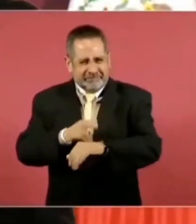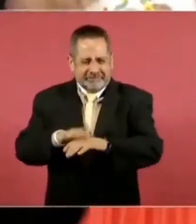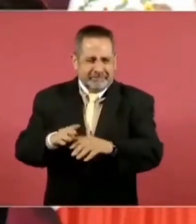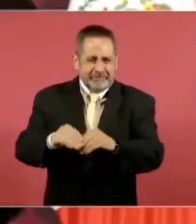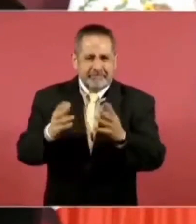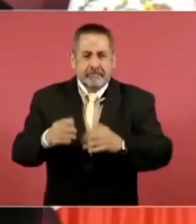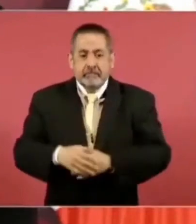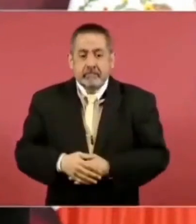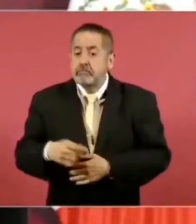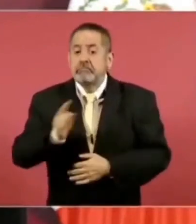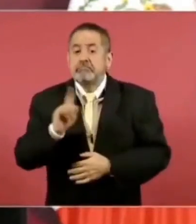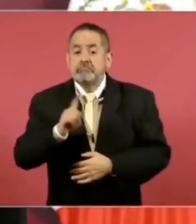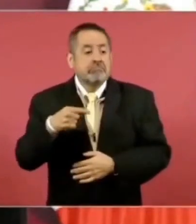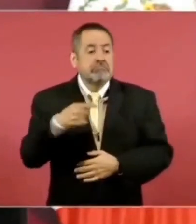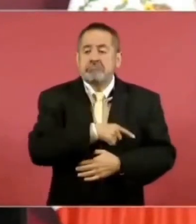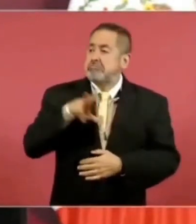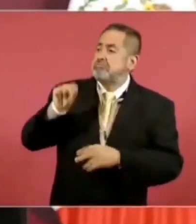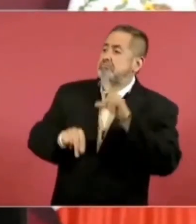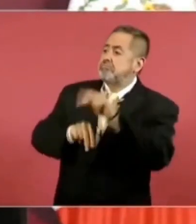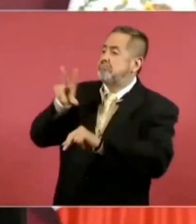se oponen